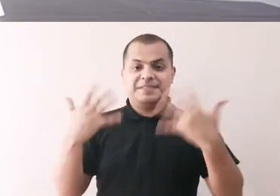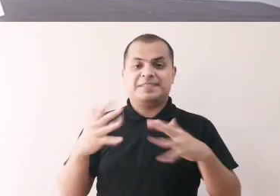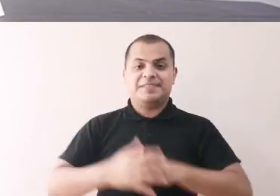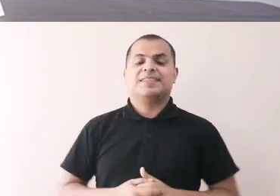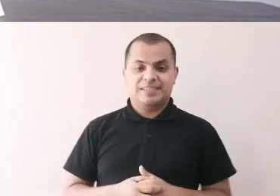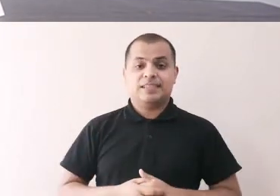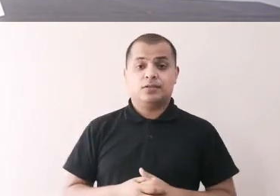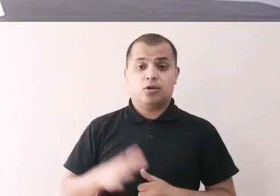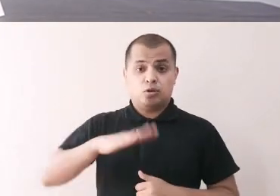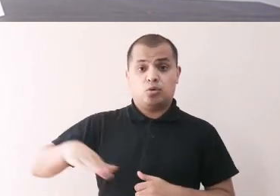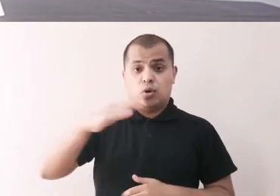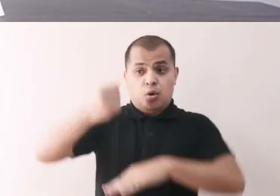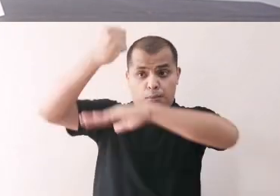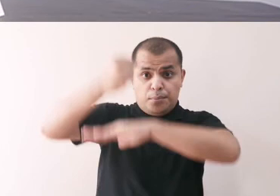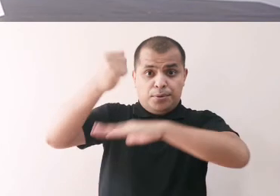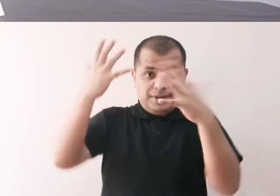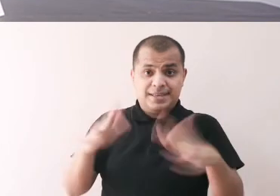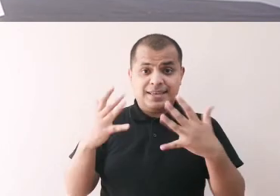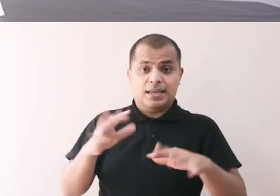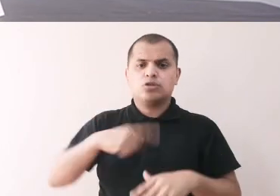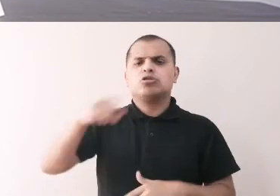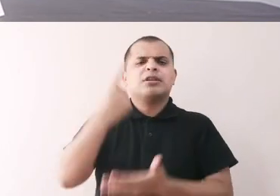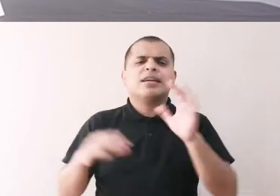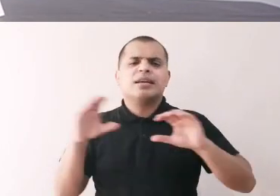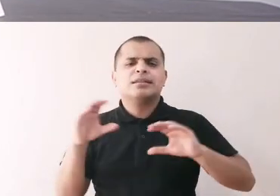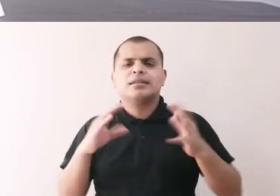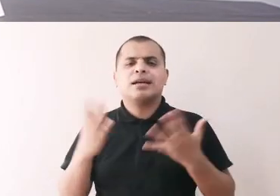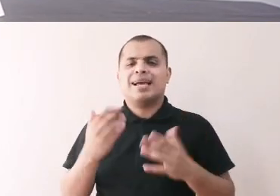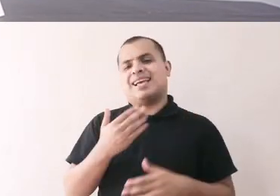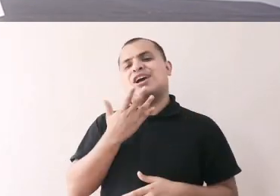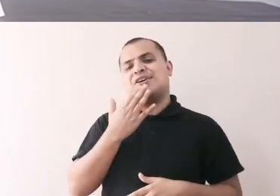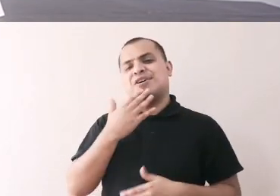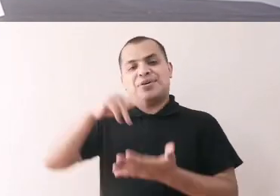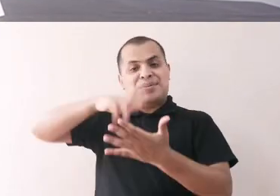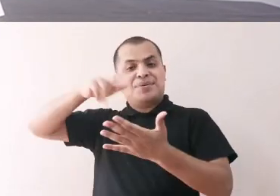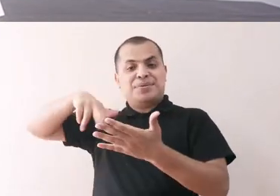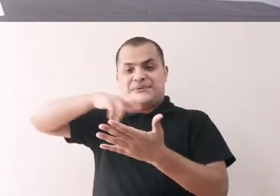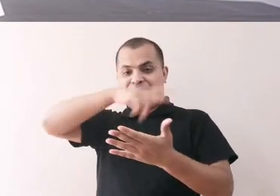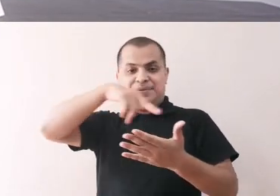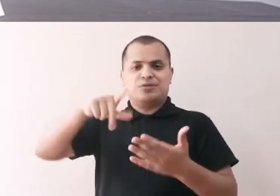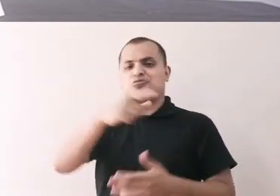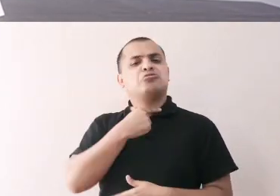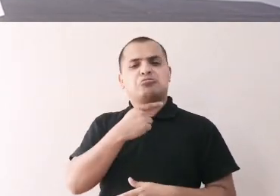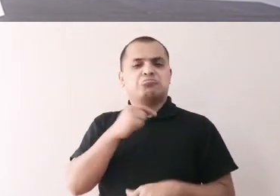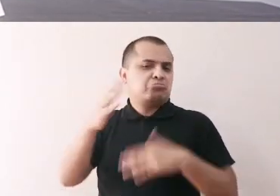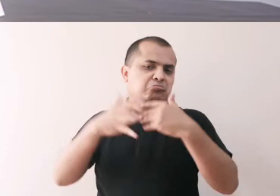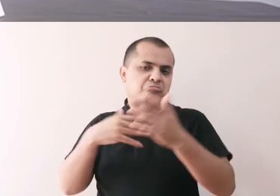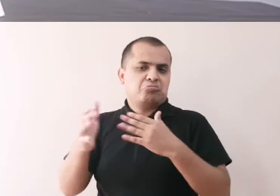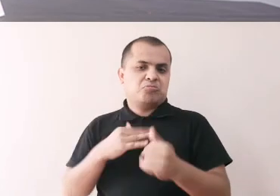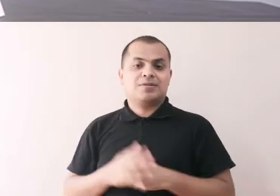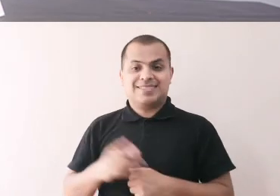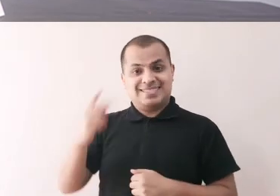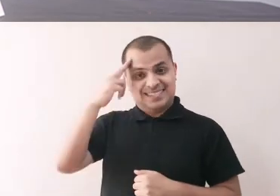bien pegadito. Y una vez que ya está listo, ¿qué es lo que vamos a hacer? Vamos a pintarlo del color que ustedes gusten. Para